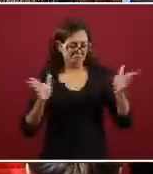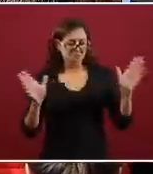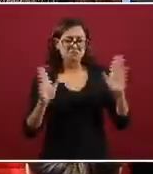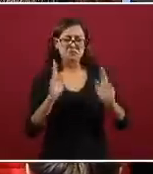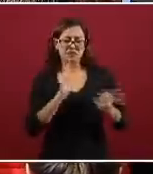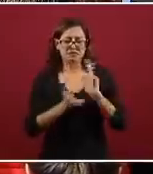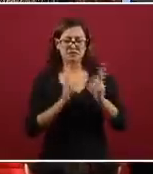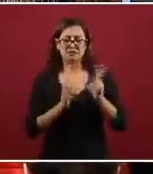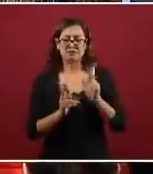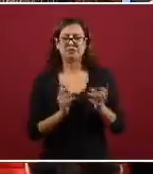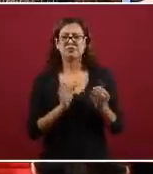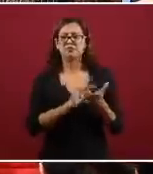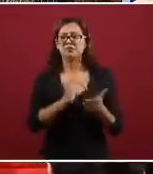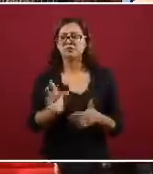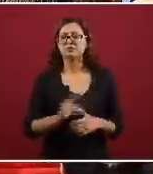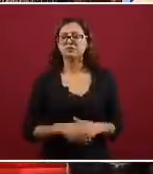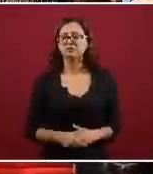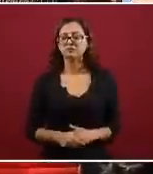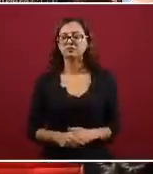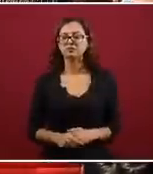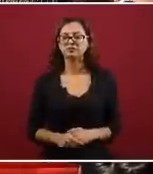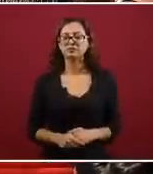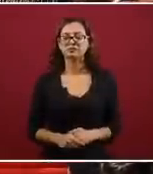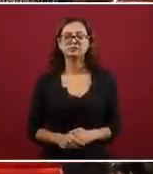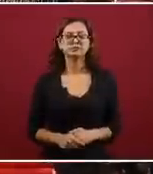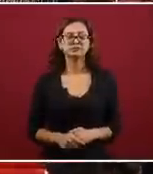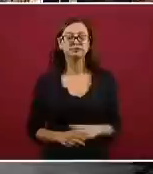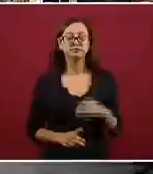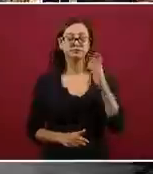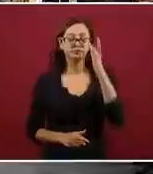abiertamente. Muchas gracias.